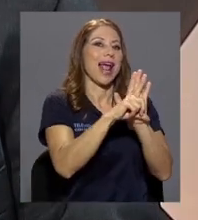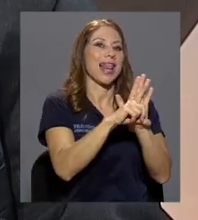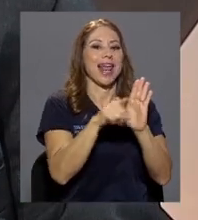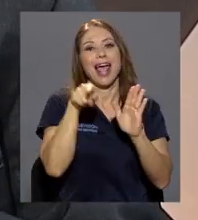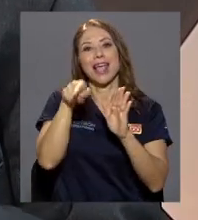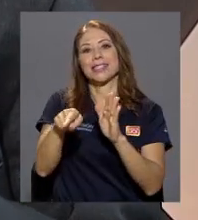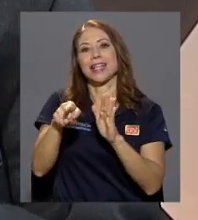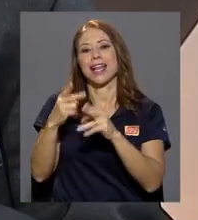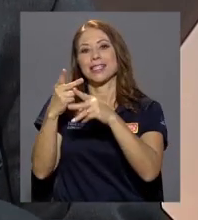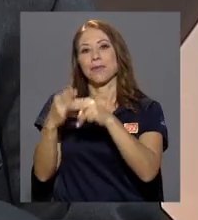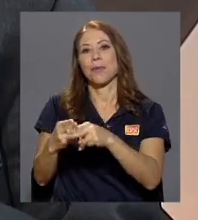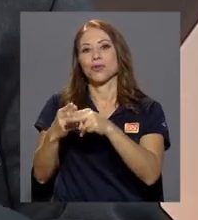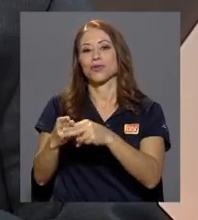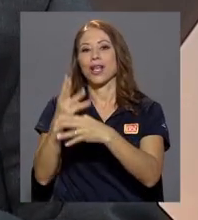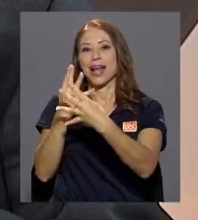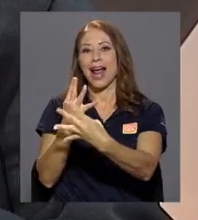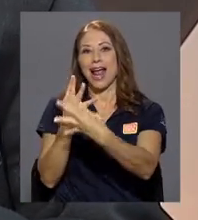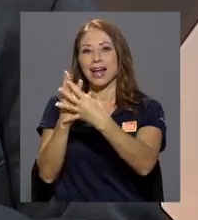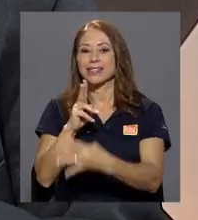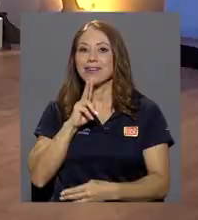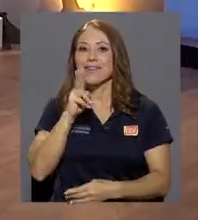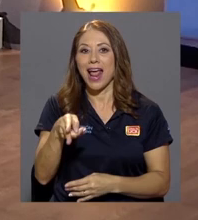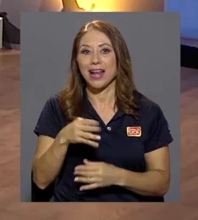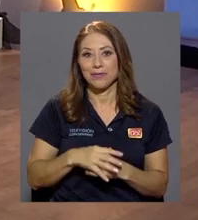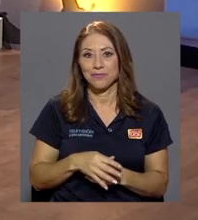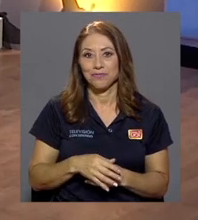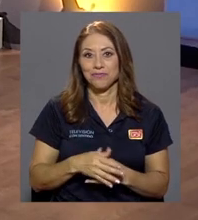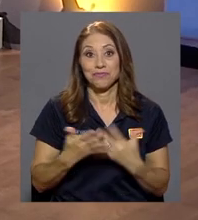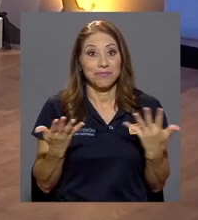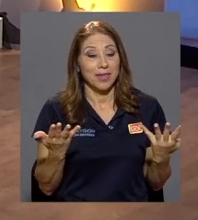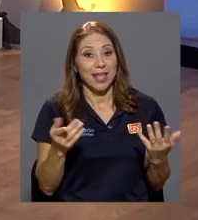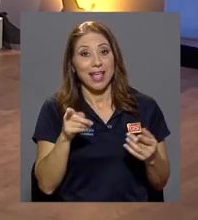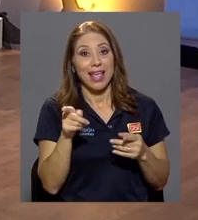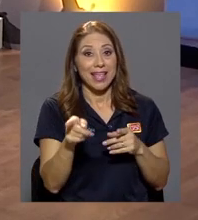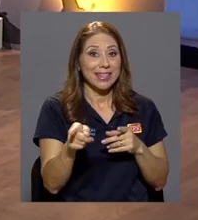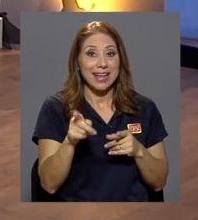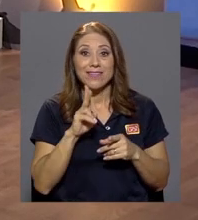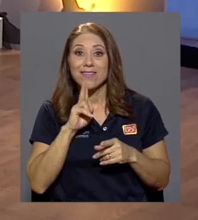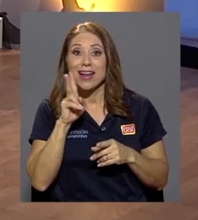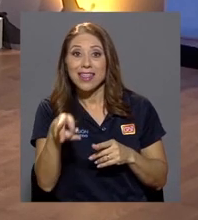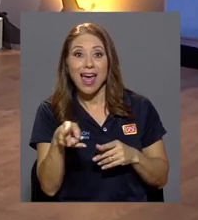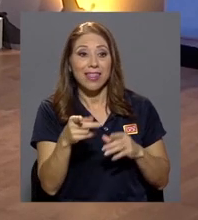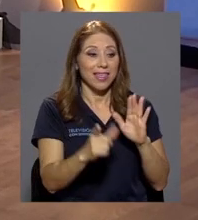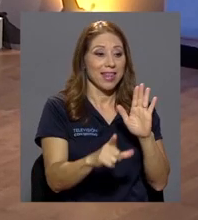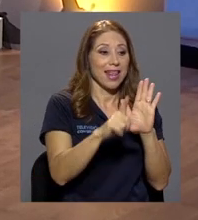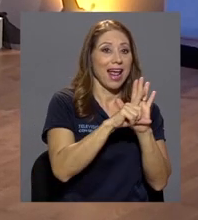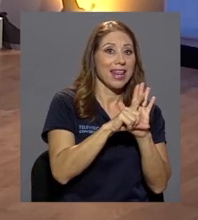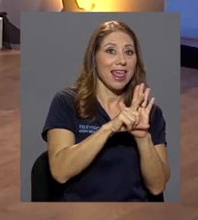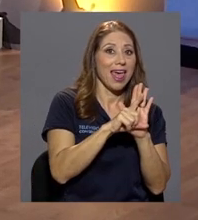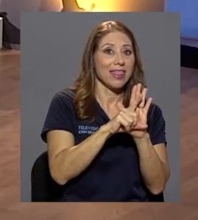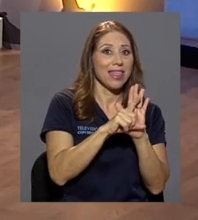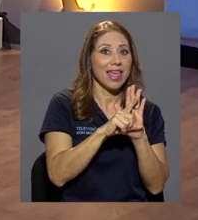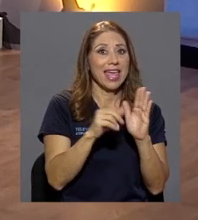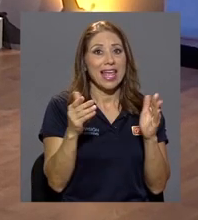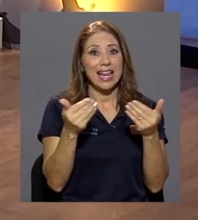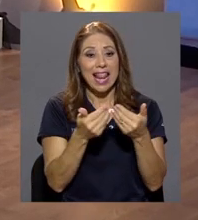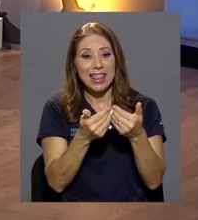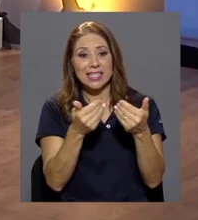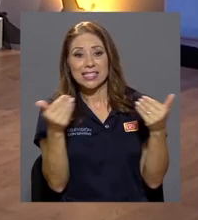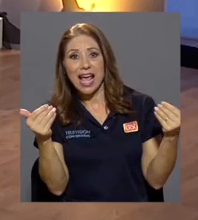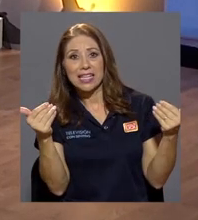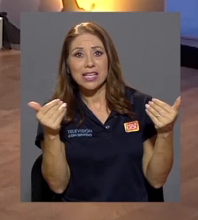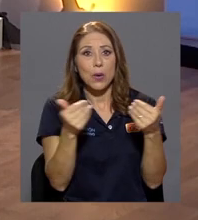legal a otras las llamamos cárcel real la mayor la menor distancia que pueda haber entre realidad y legalidad penitenciaria